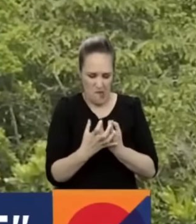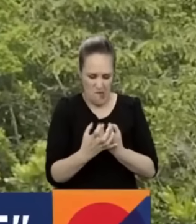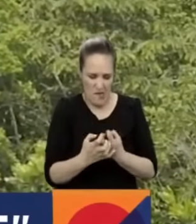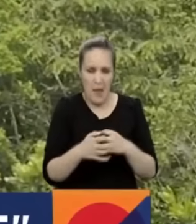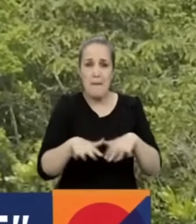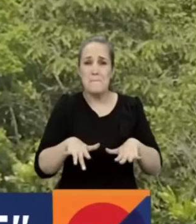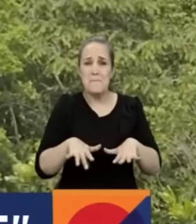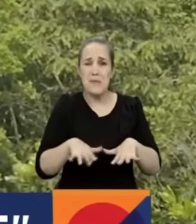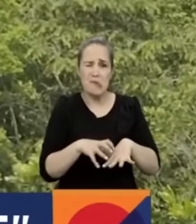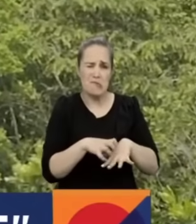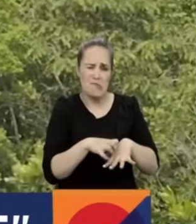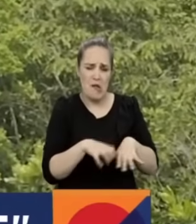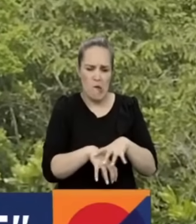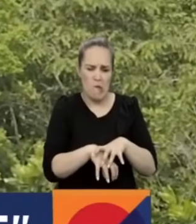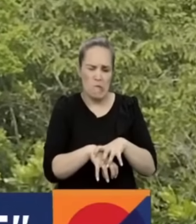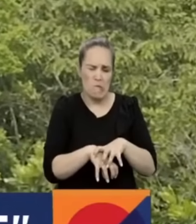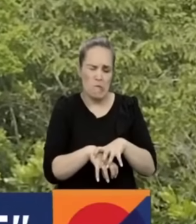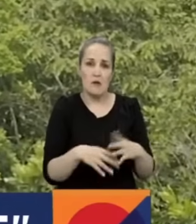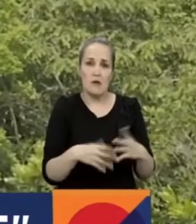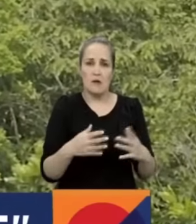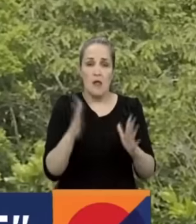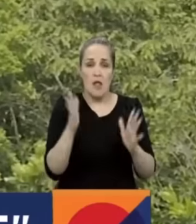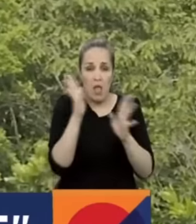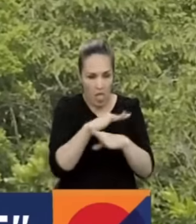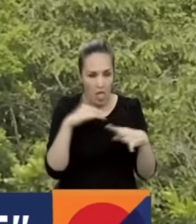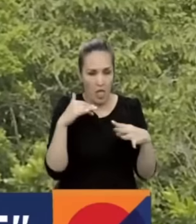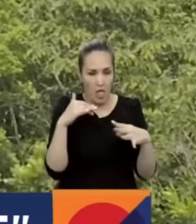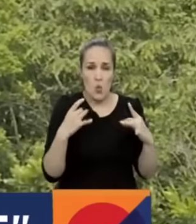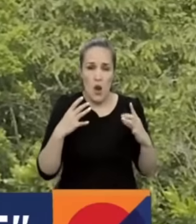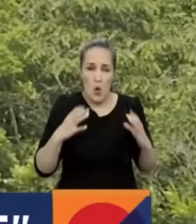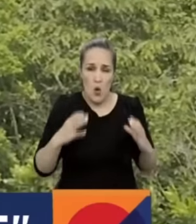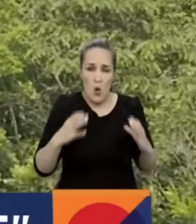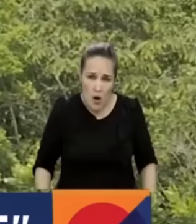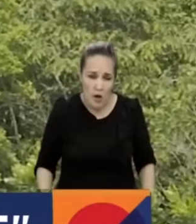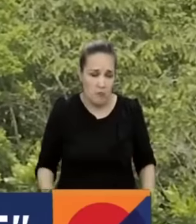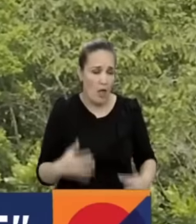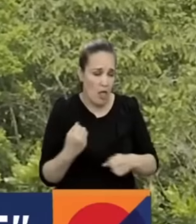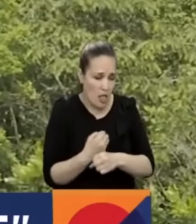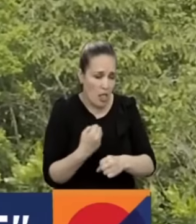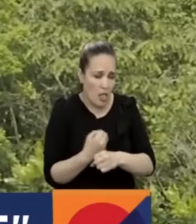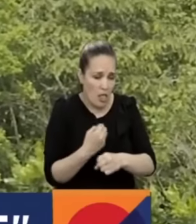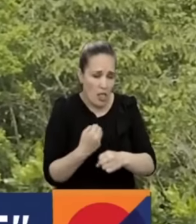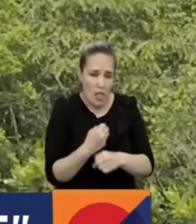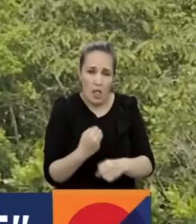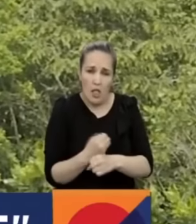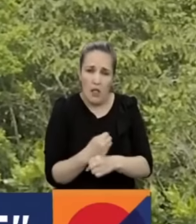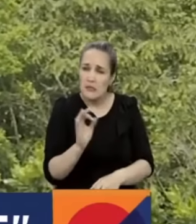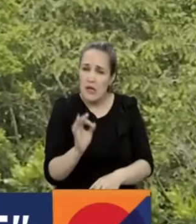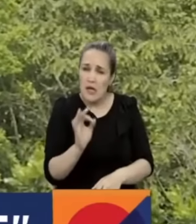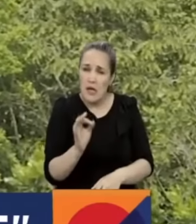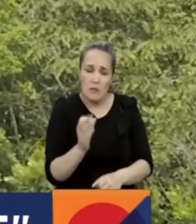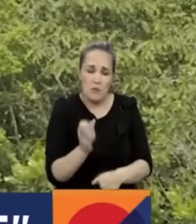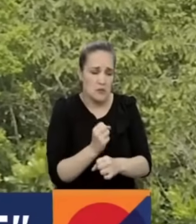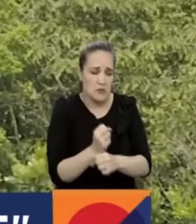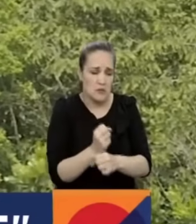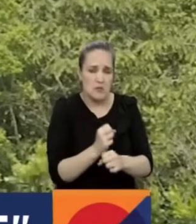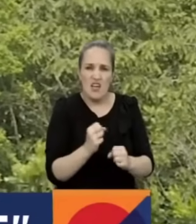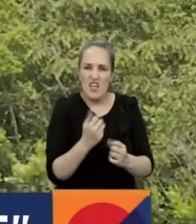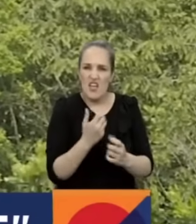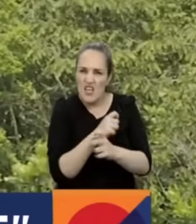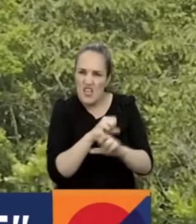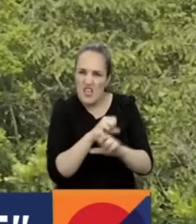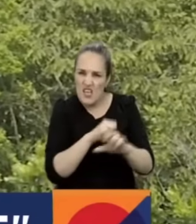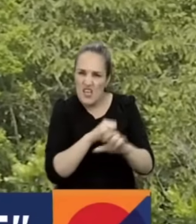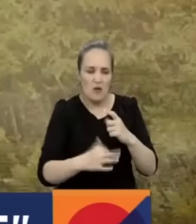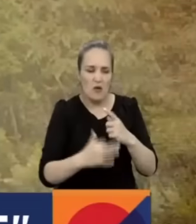pies, hasta el cuerpo le daña a uno. Mucho trasnocho, muchos dolores, se mantiene uno cortado y todo. Entonces todo eso pasa porque por